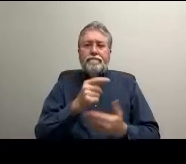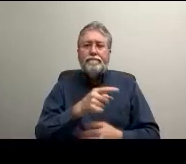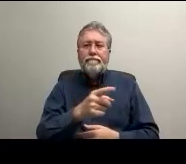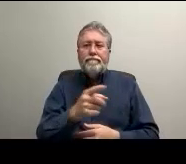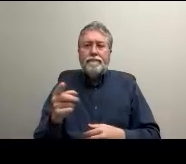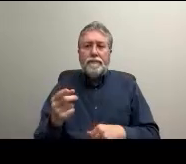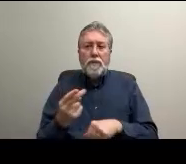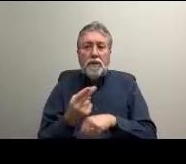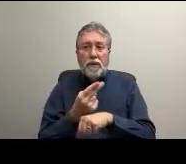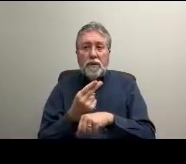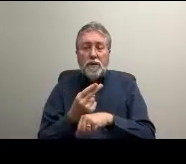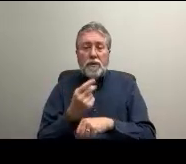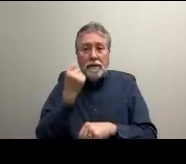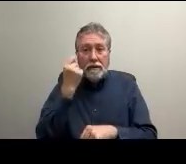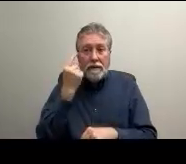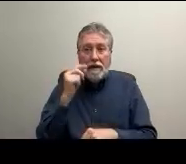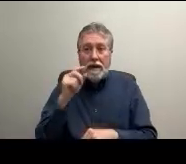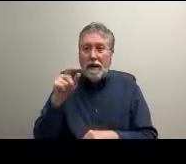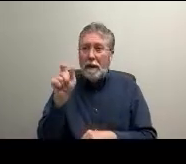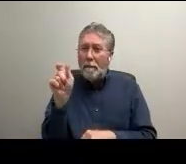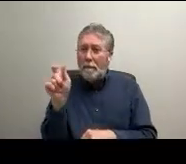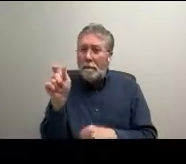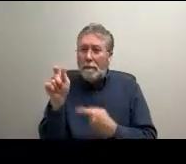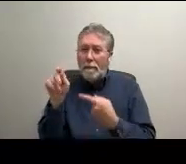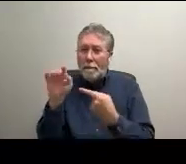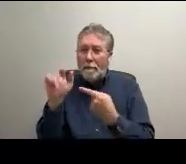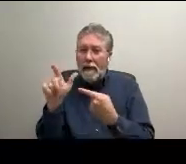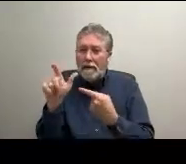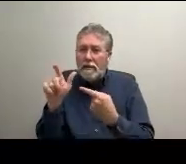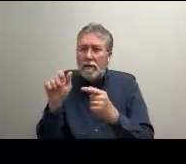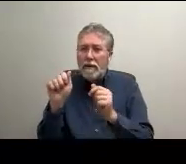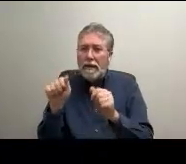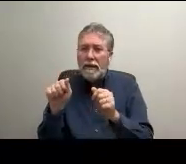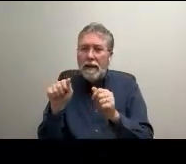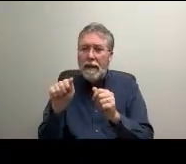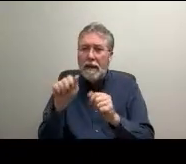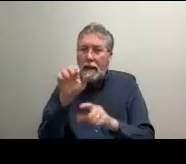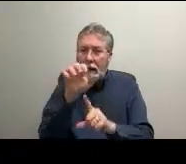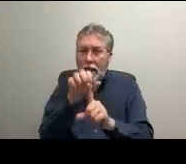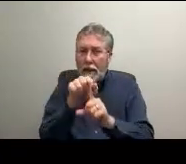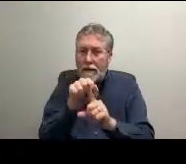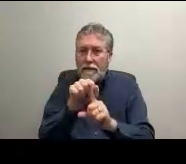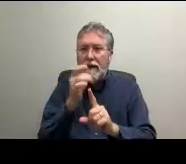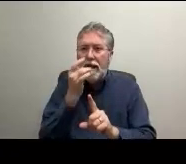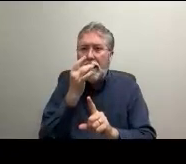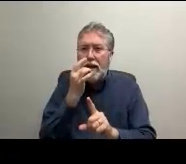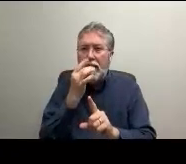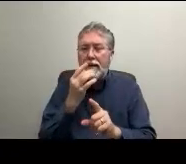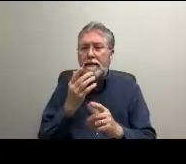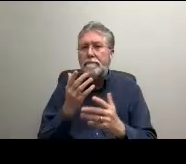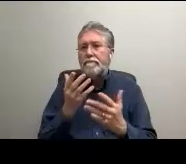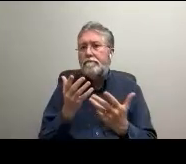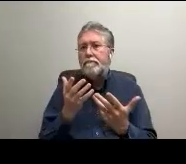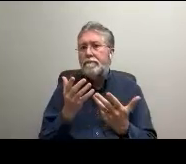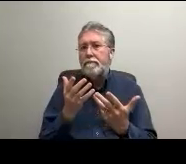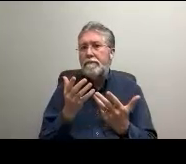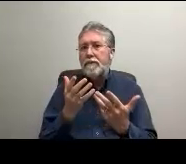del píxel puede captar luz en lugares que están en condiciones húmedas,